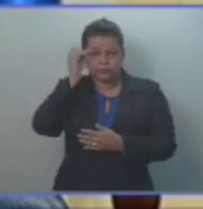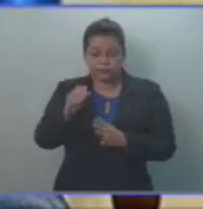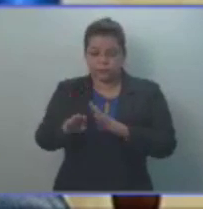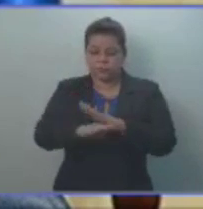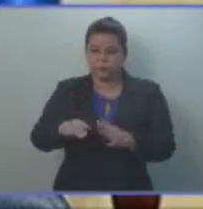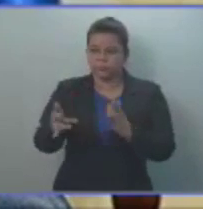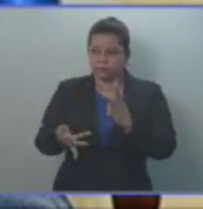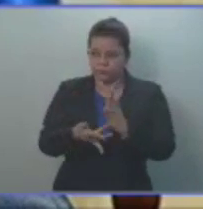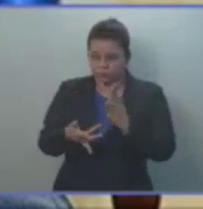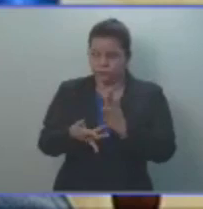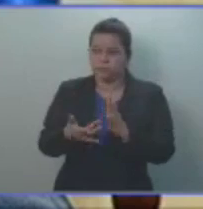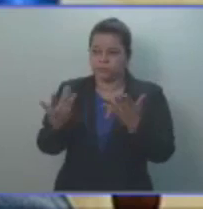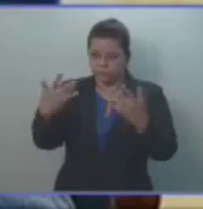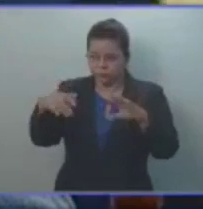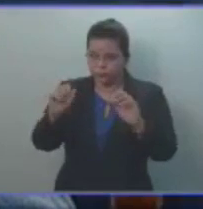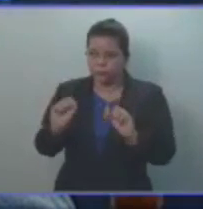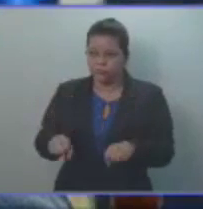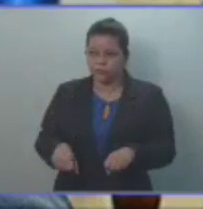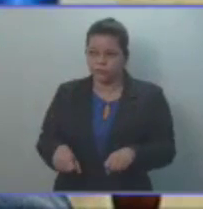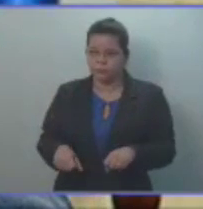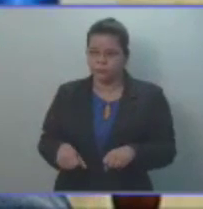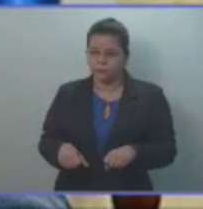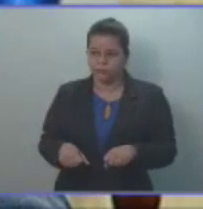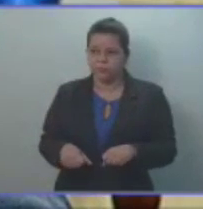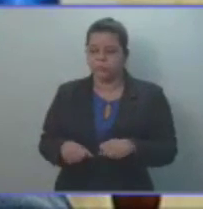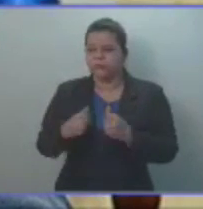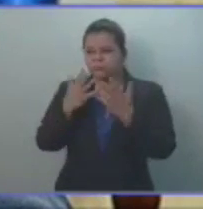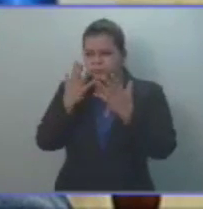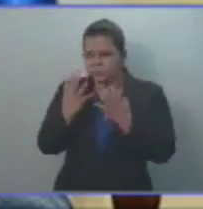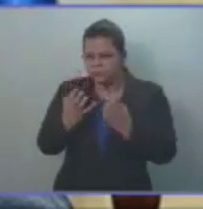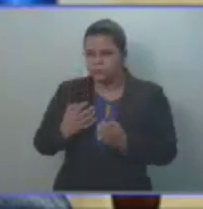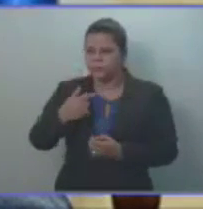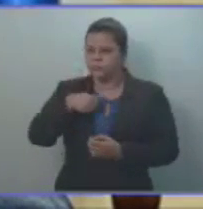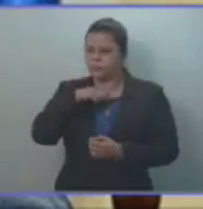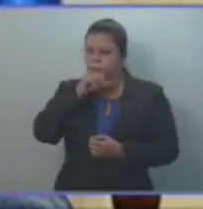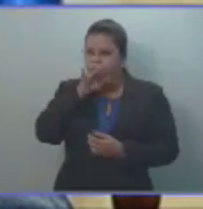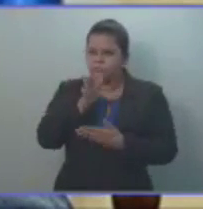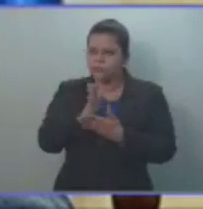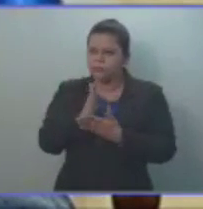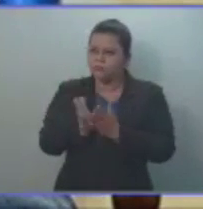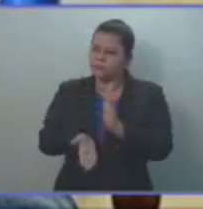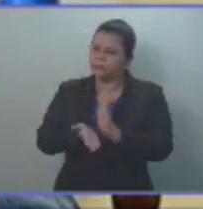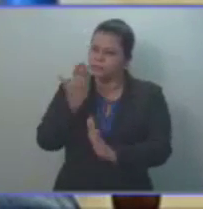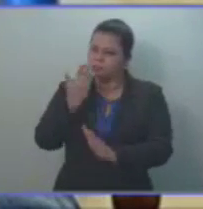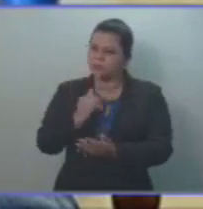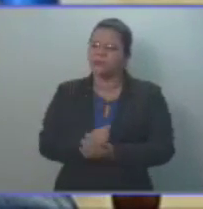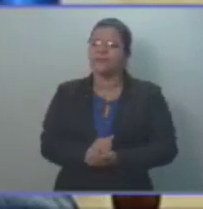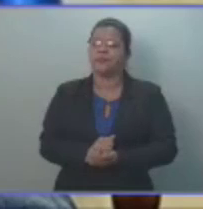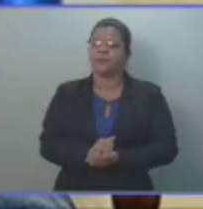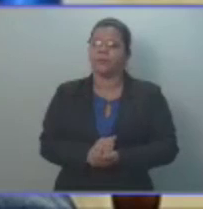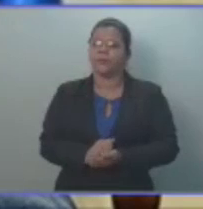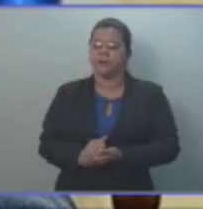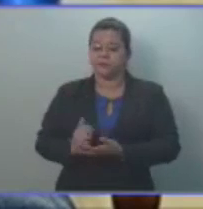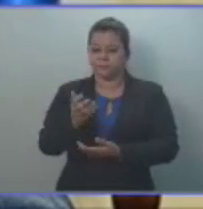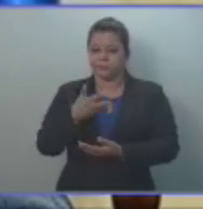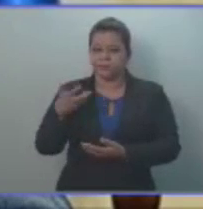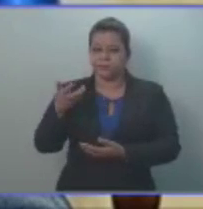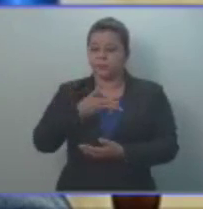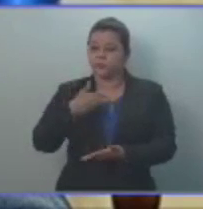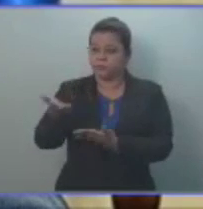hacer, quisiera hacer una como afinación adicional, si me lo permiten ustedes, como